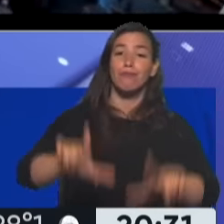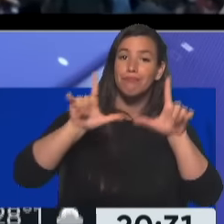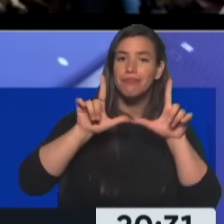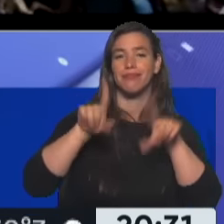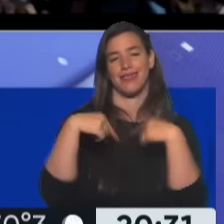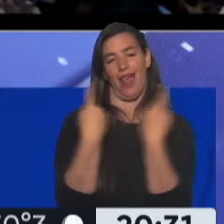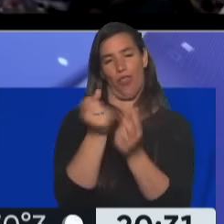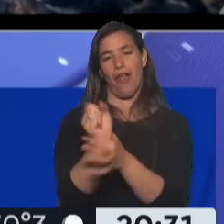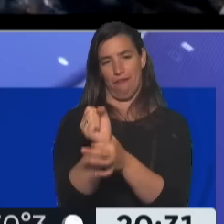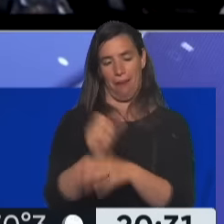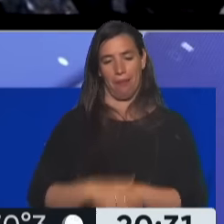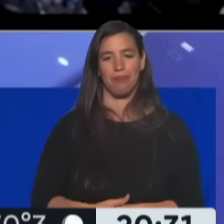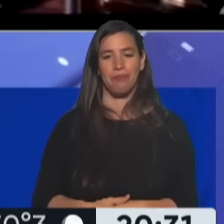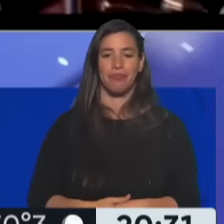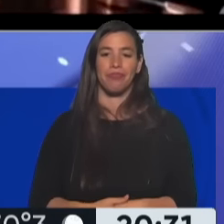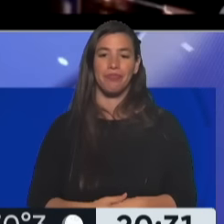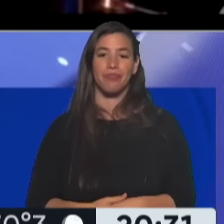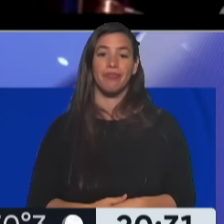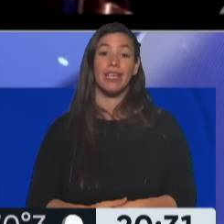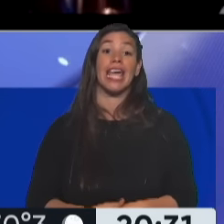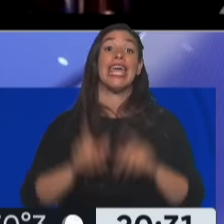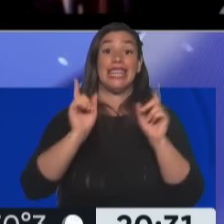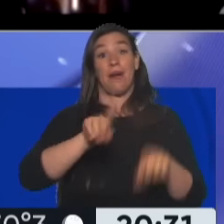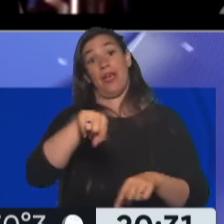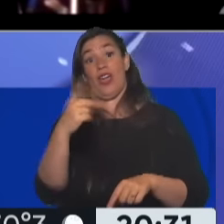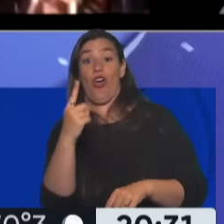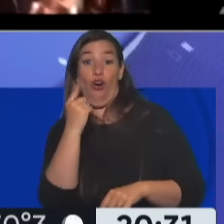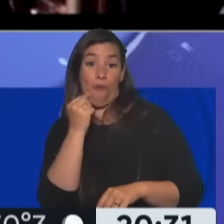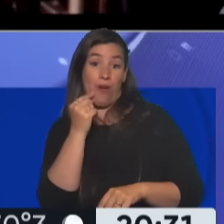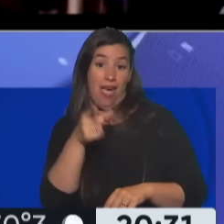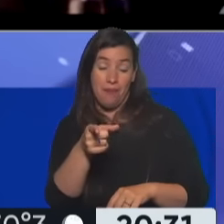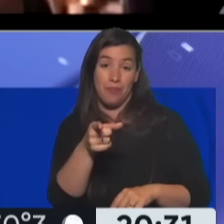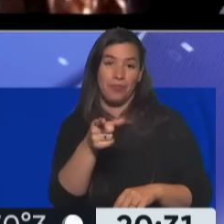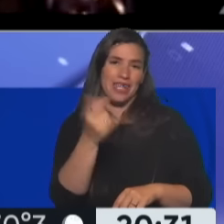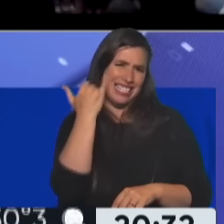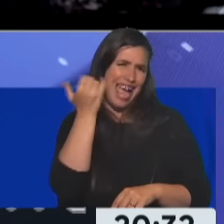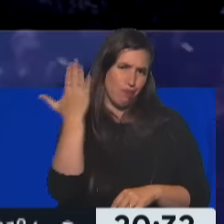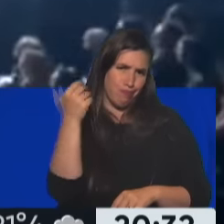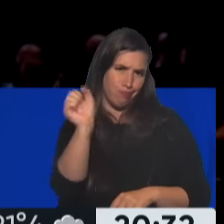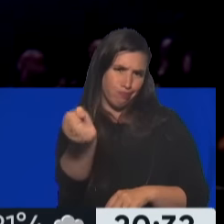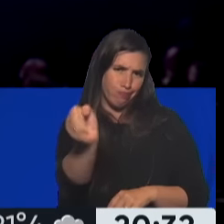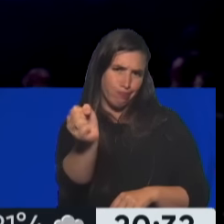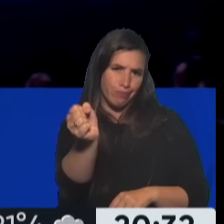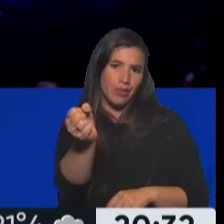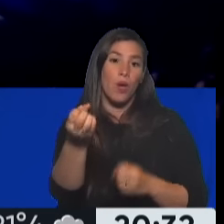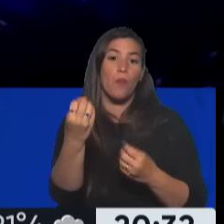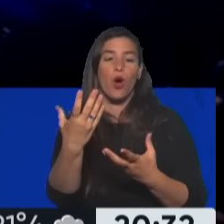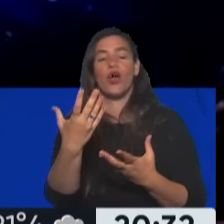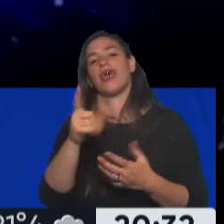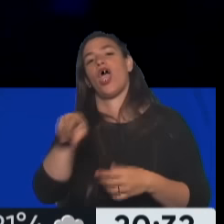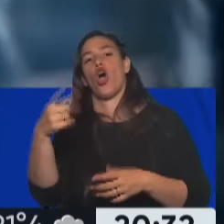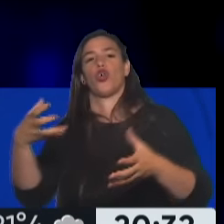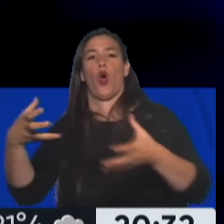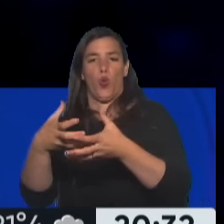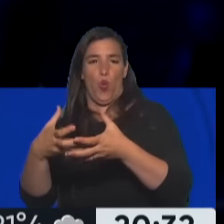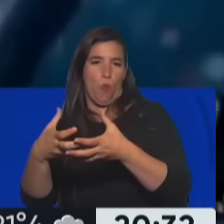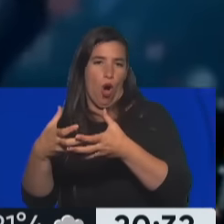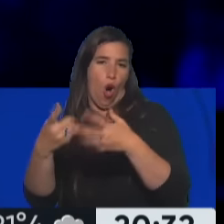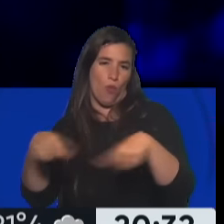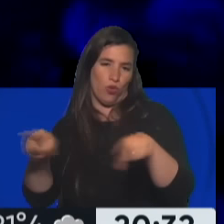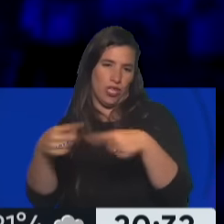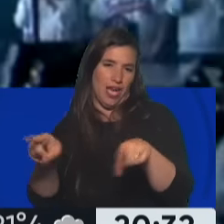Ozzy Osbourne, que también es otro de los que se incluyen, él ya estaba dentro del salón porque estaba por Black Sabbath, ¿sí? Recordemos que es